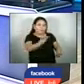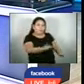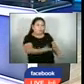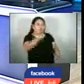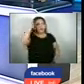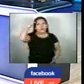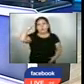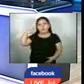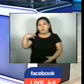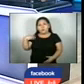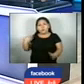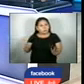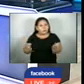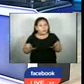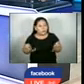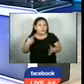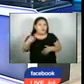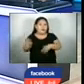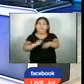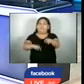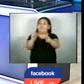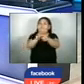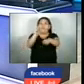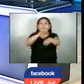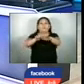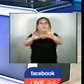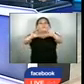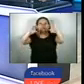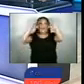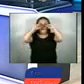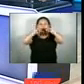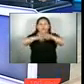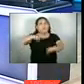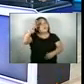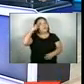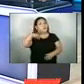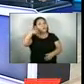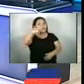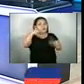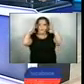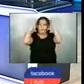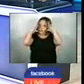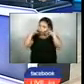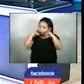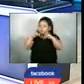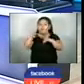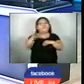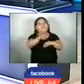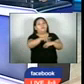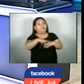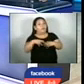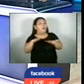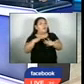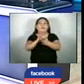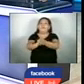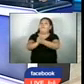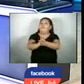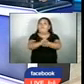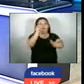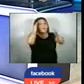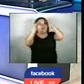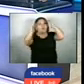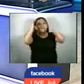edición ya a punto de las 8 de la noche con un minuto. Roxana. Buenas noches, Néstor. Buenas noches, amigos televidentes. Qué gusto estar con ustedes. Por